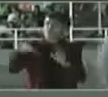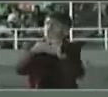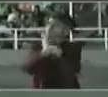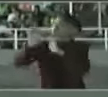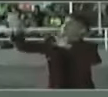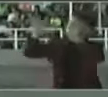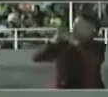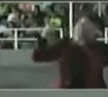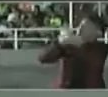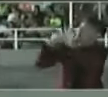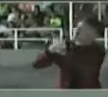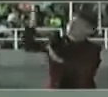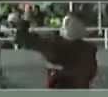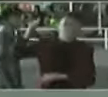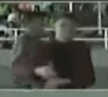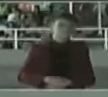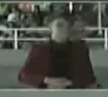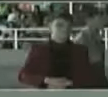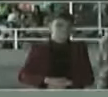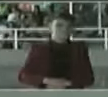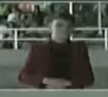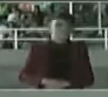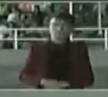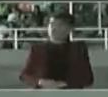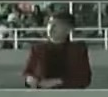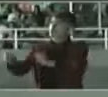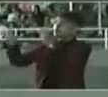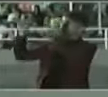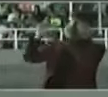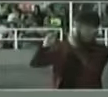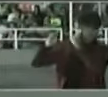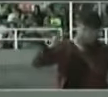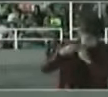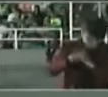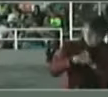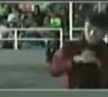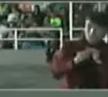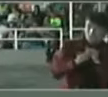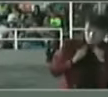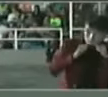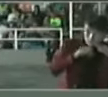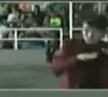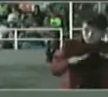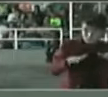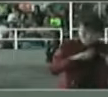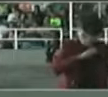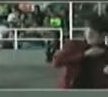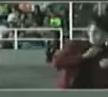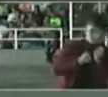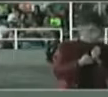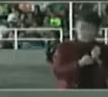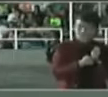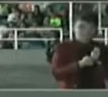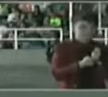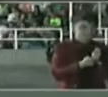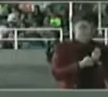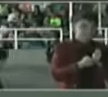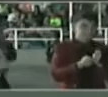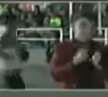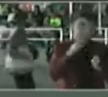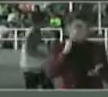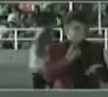y aquí he recibido orden de bendecir, y no podré revocarla. Y creo que a